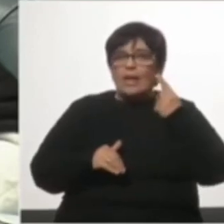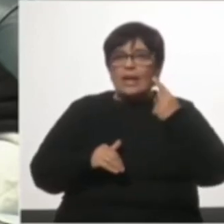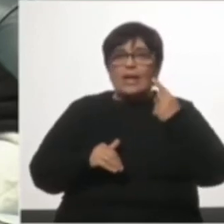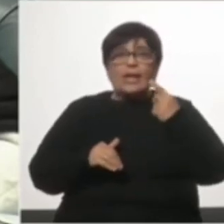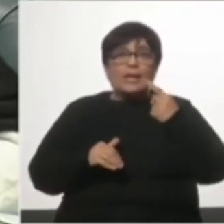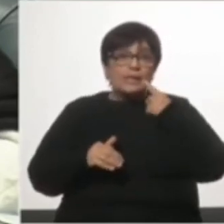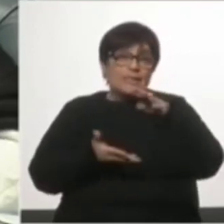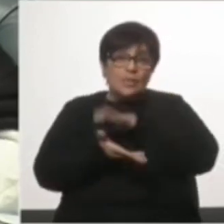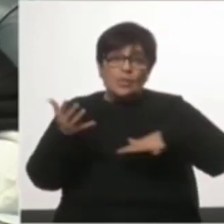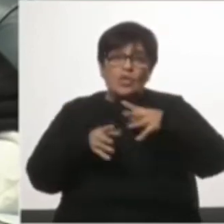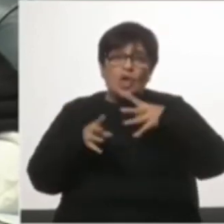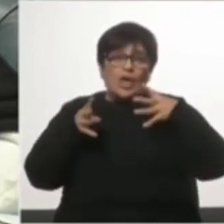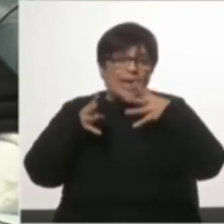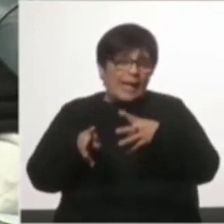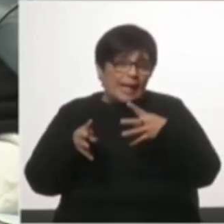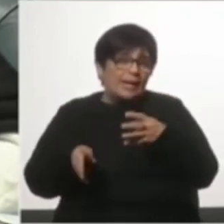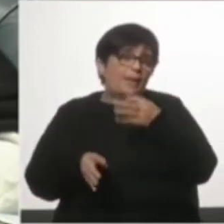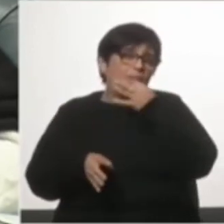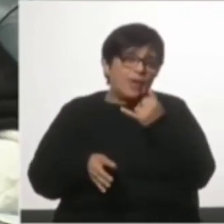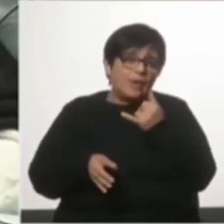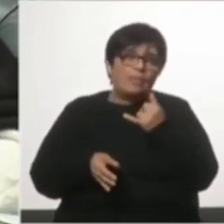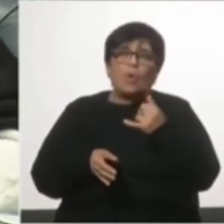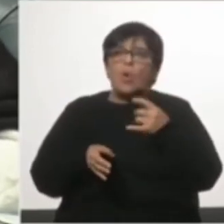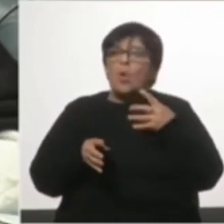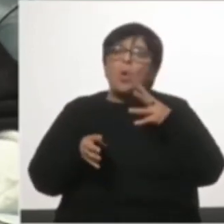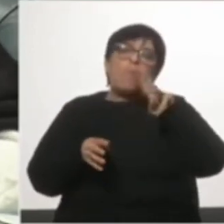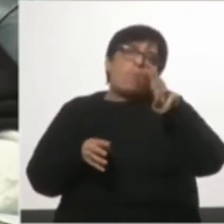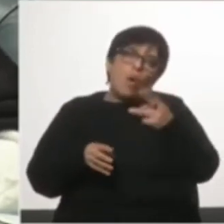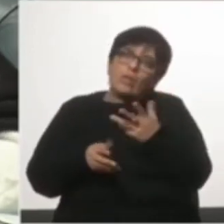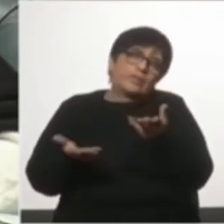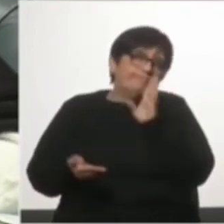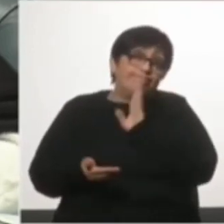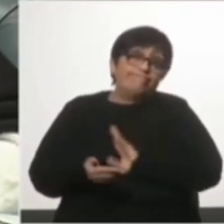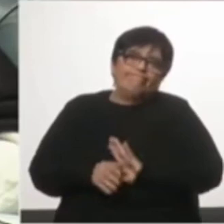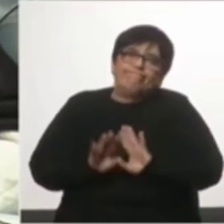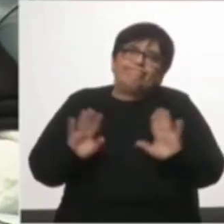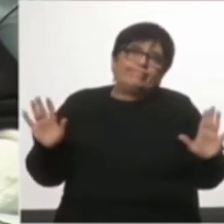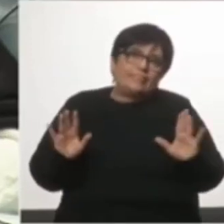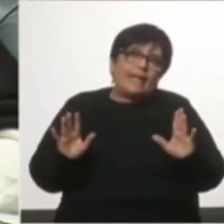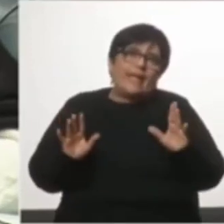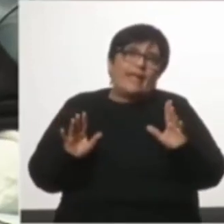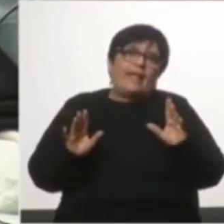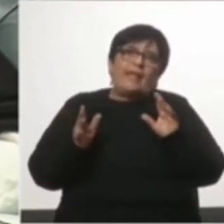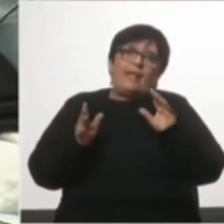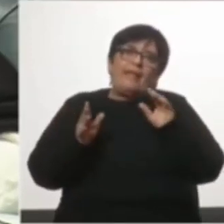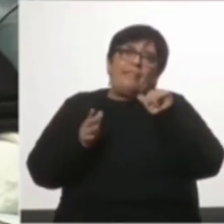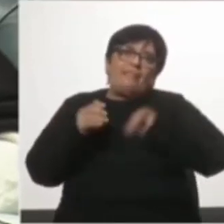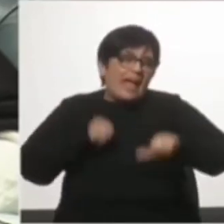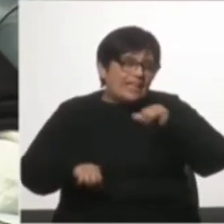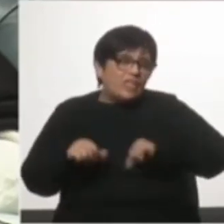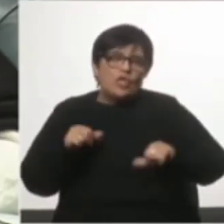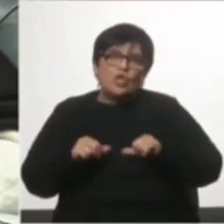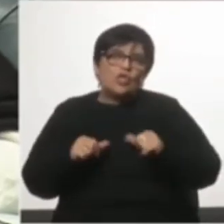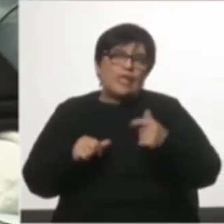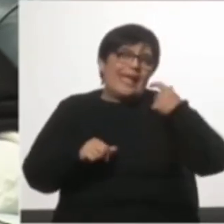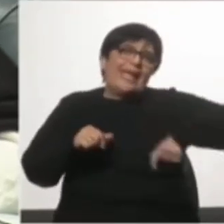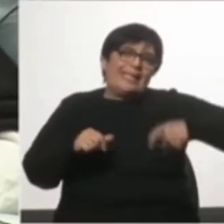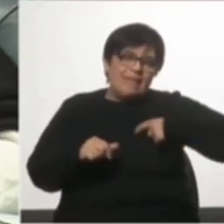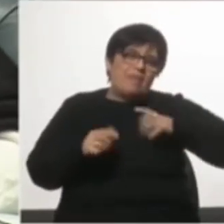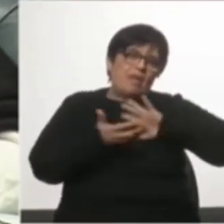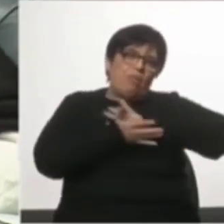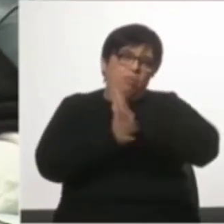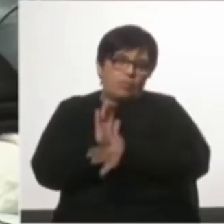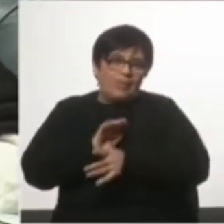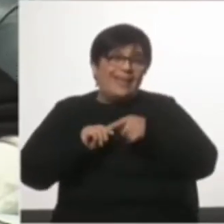términos bélicos, con muertes inevitables, daños y un enemigo a destruir. Ese concepto fatalista de la pandemia atenta